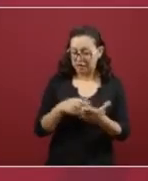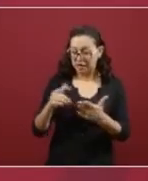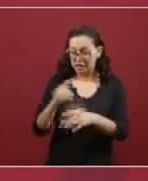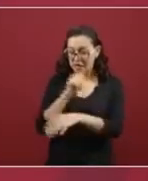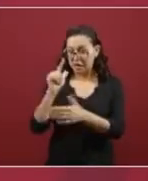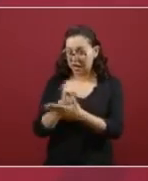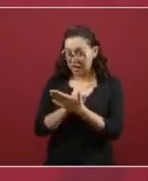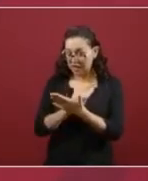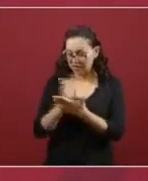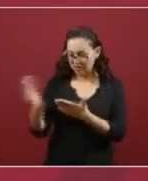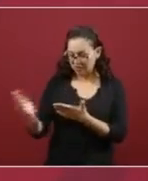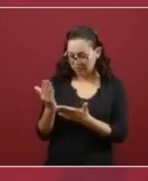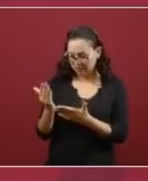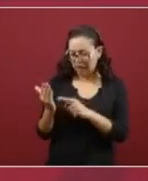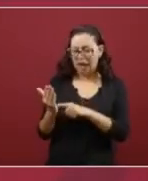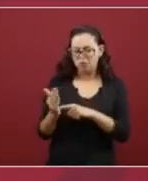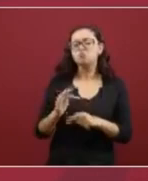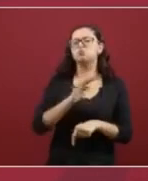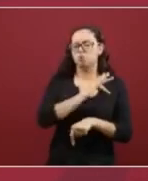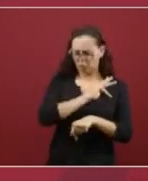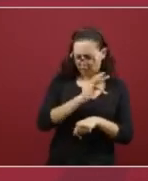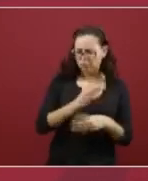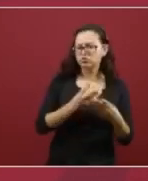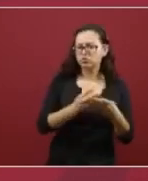no hay